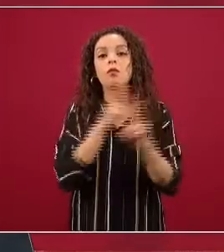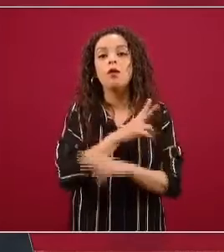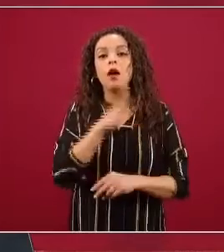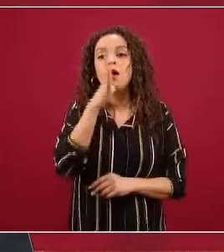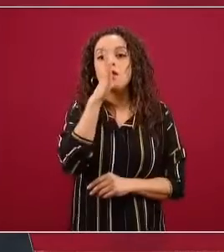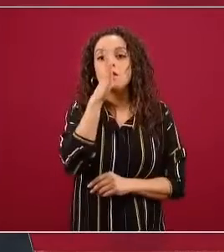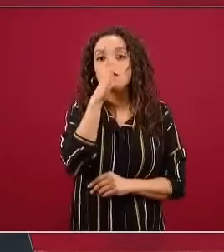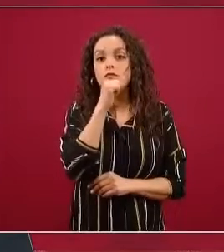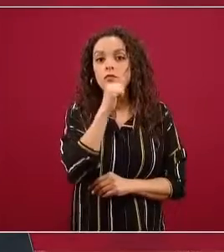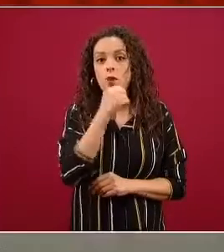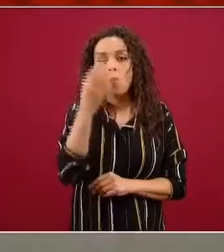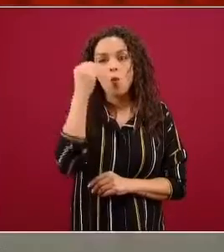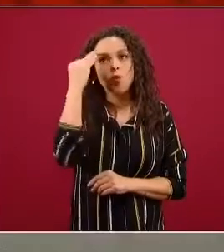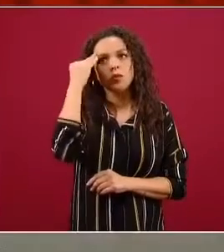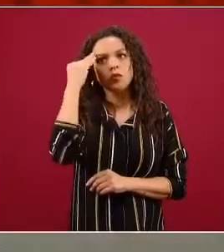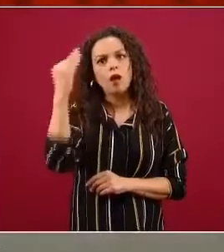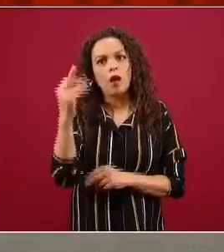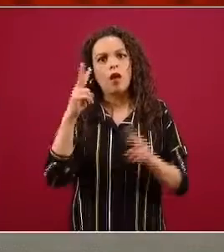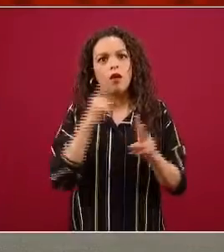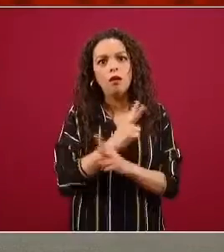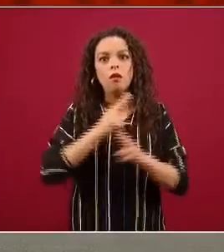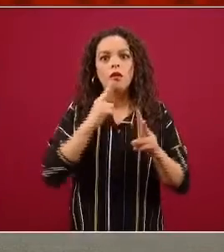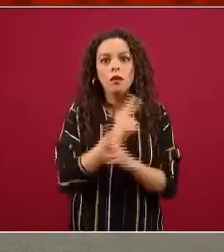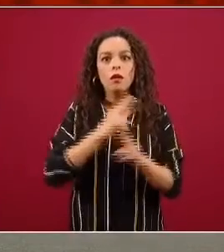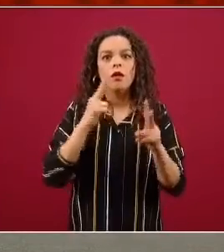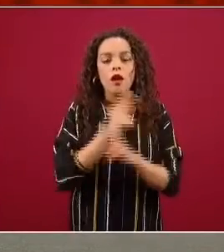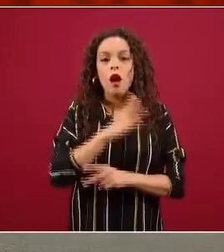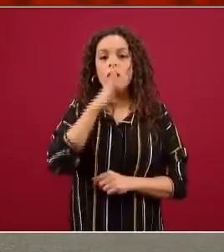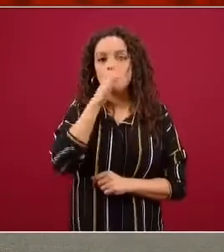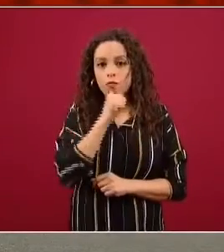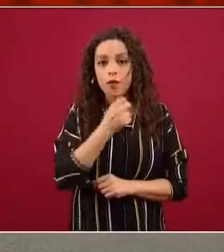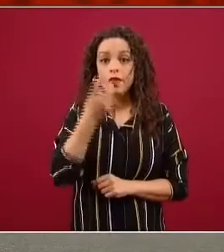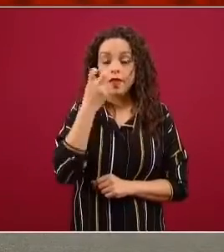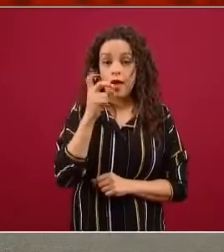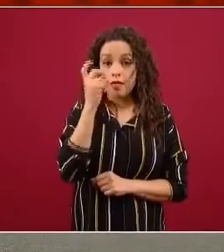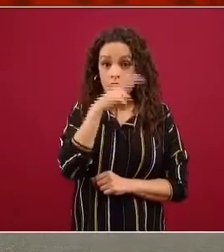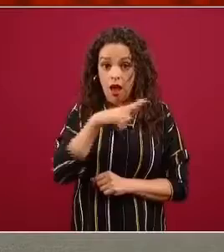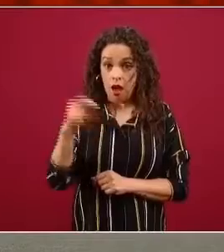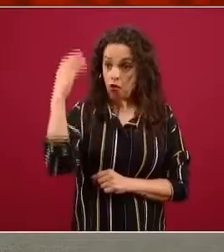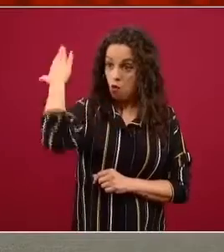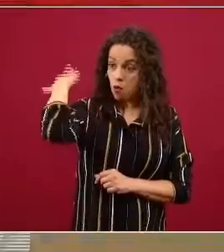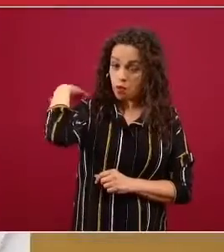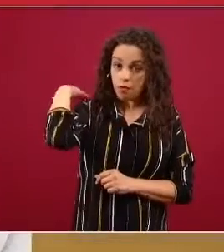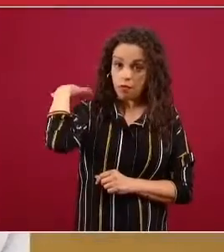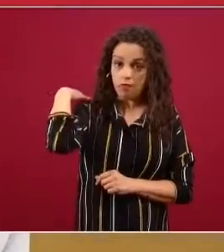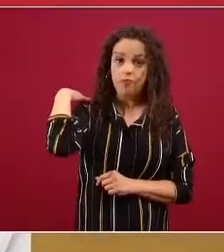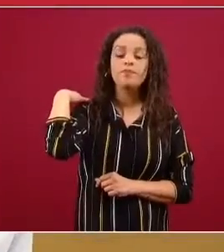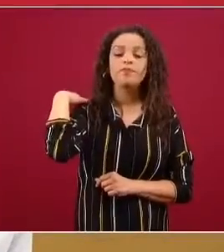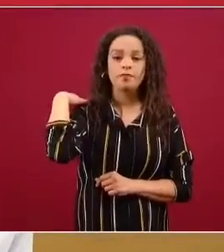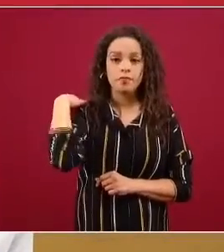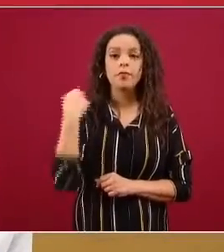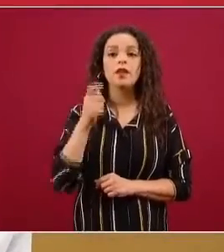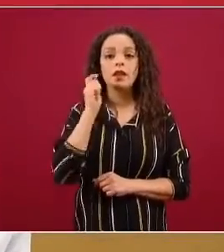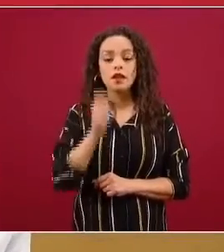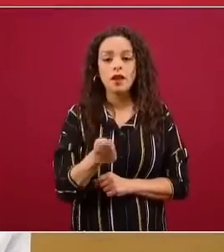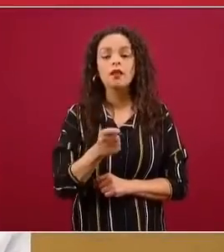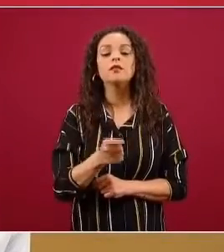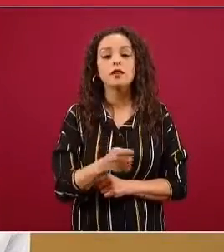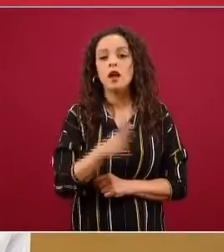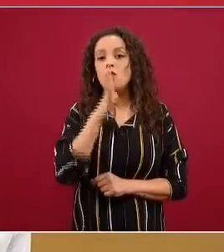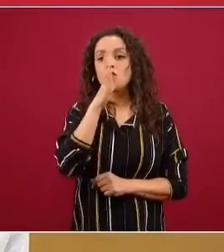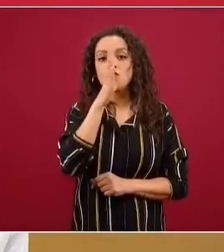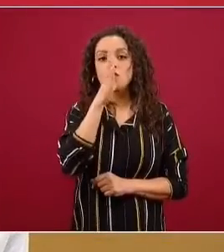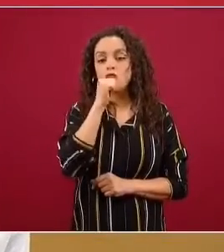un periodo largo. En el momento en que se empiezan a dañar los pulmones, empieza a perderse la capacidad de